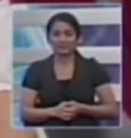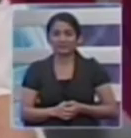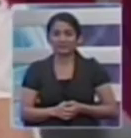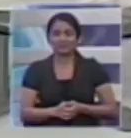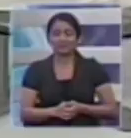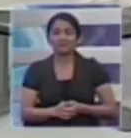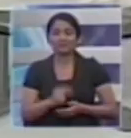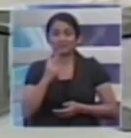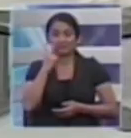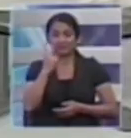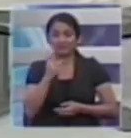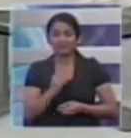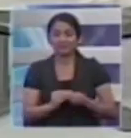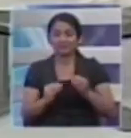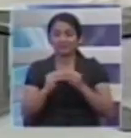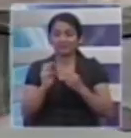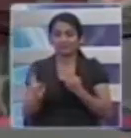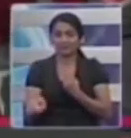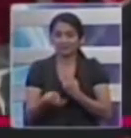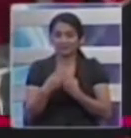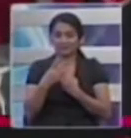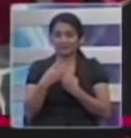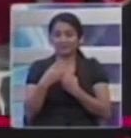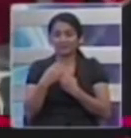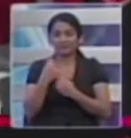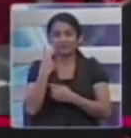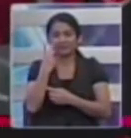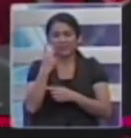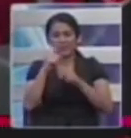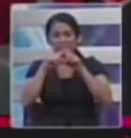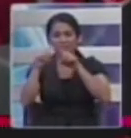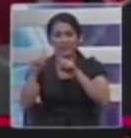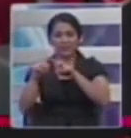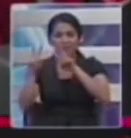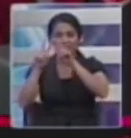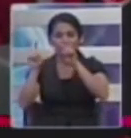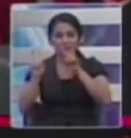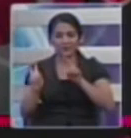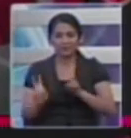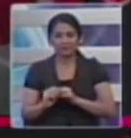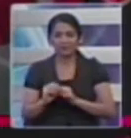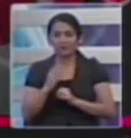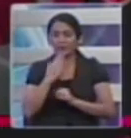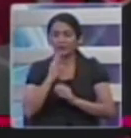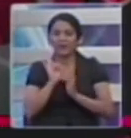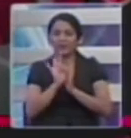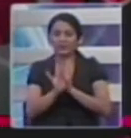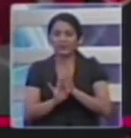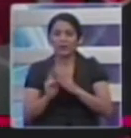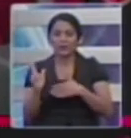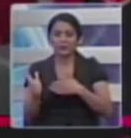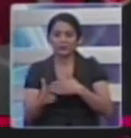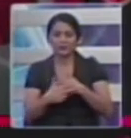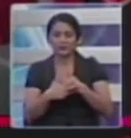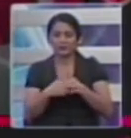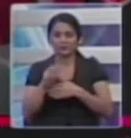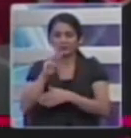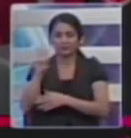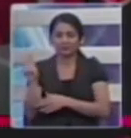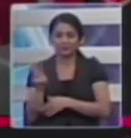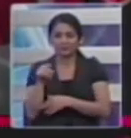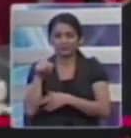visitar nuestra página web, ya que ustedes van a poder compartir nuestras notas a través del Facebook y YouTube. Nuestra página web